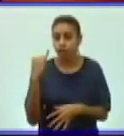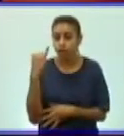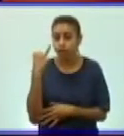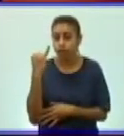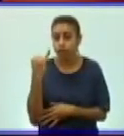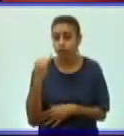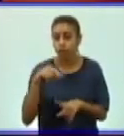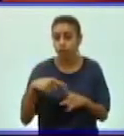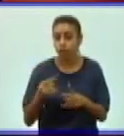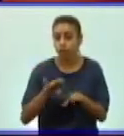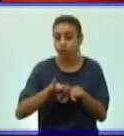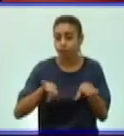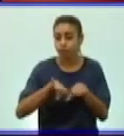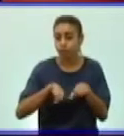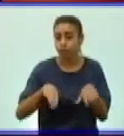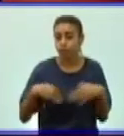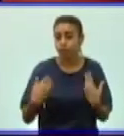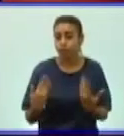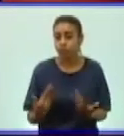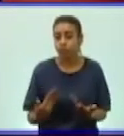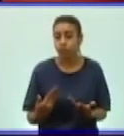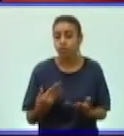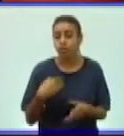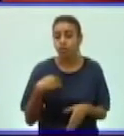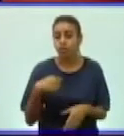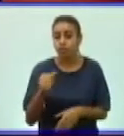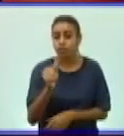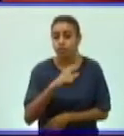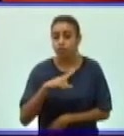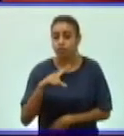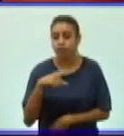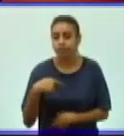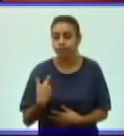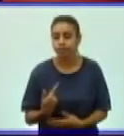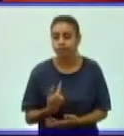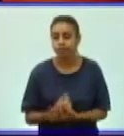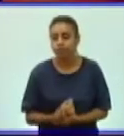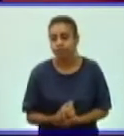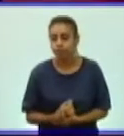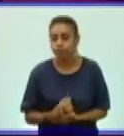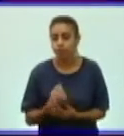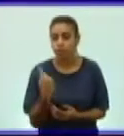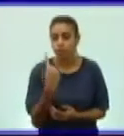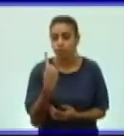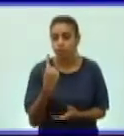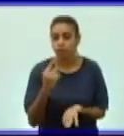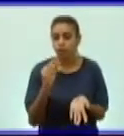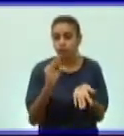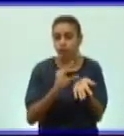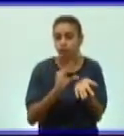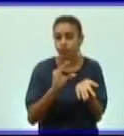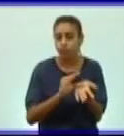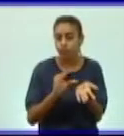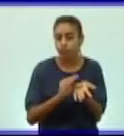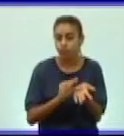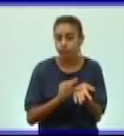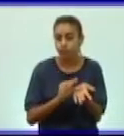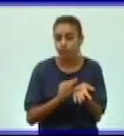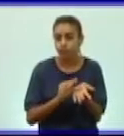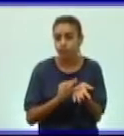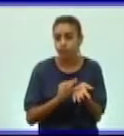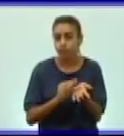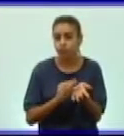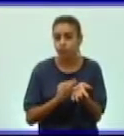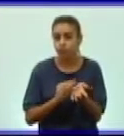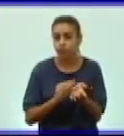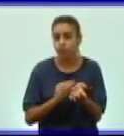socialismo. Como siempre, la bibliografía que vamos a utilizar, la básica, el libro de texto de la asignatura, queridos estudiantes.